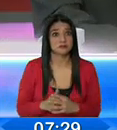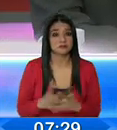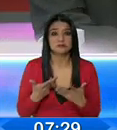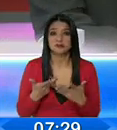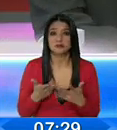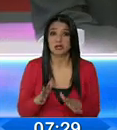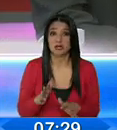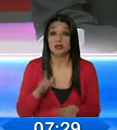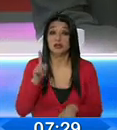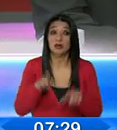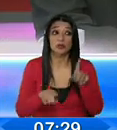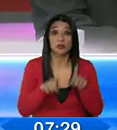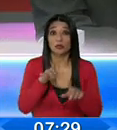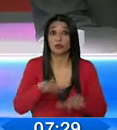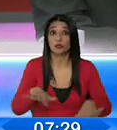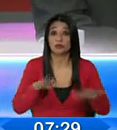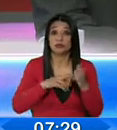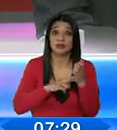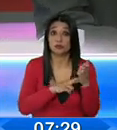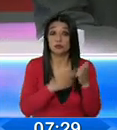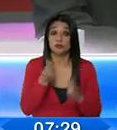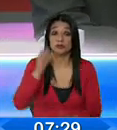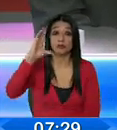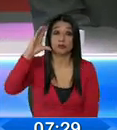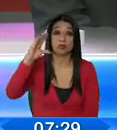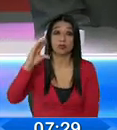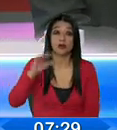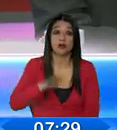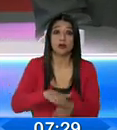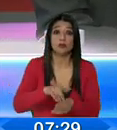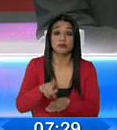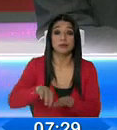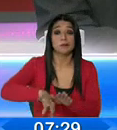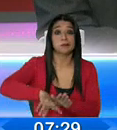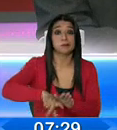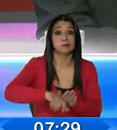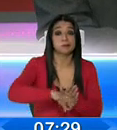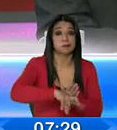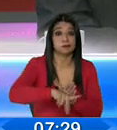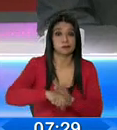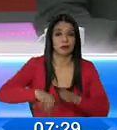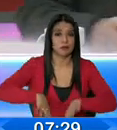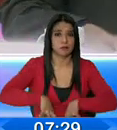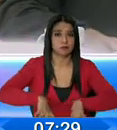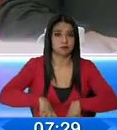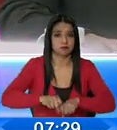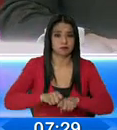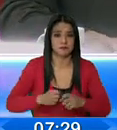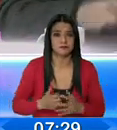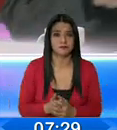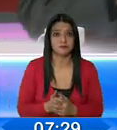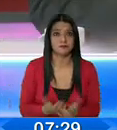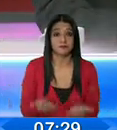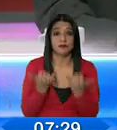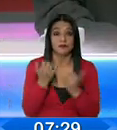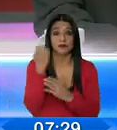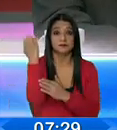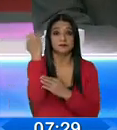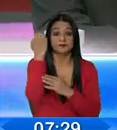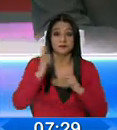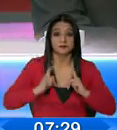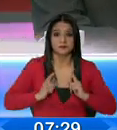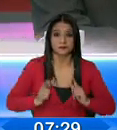fin a muchos de nuestros recursos. Y un poco de esto vamos a hablar con usted, señor Contralor. En esta emergencia médica